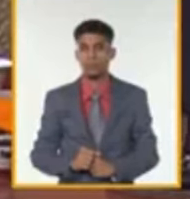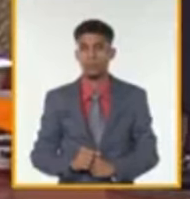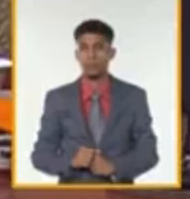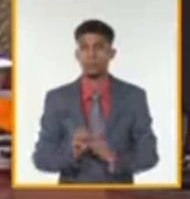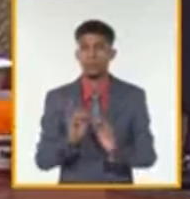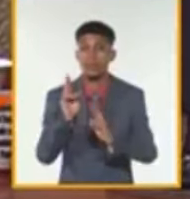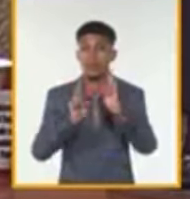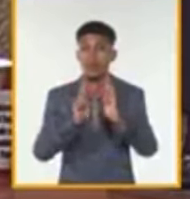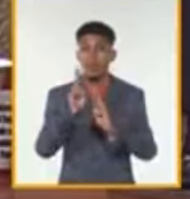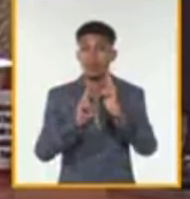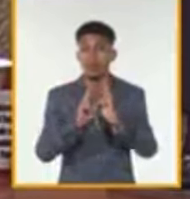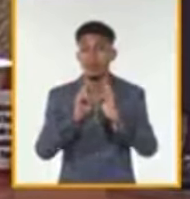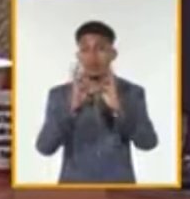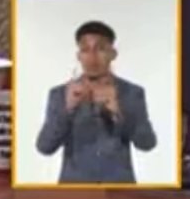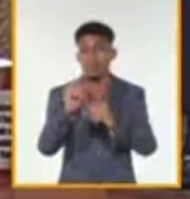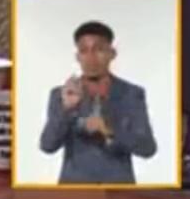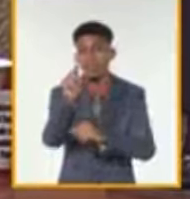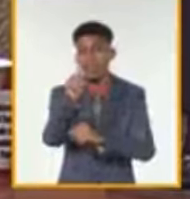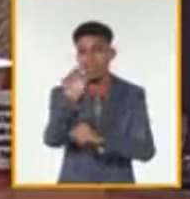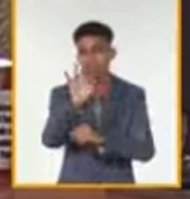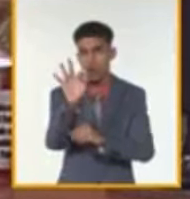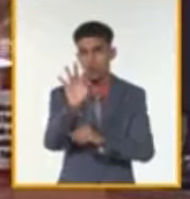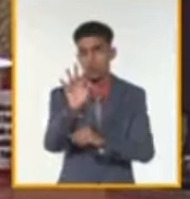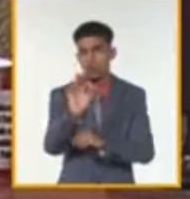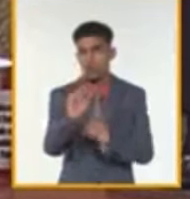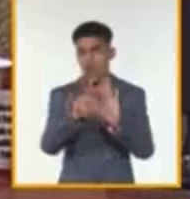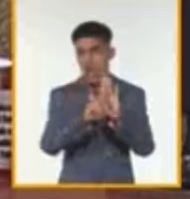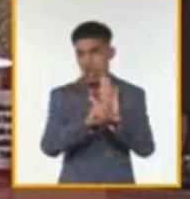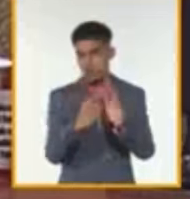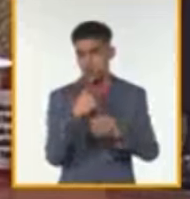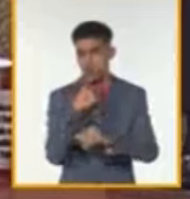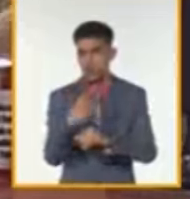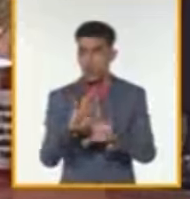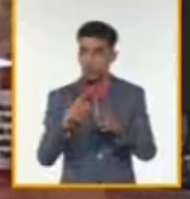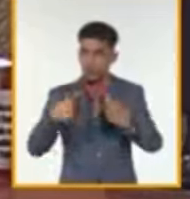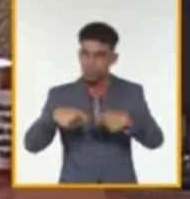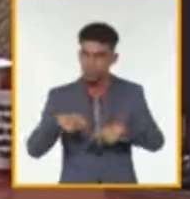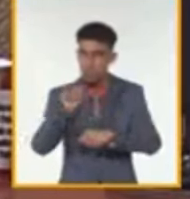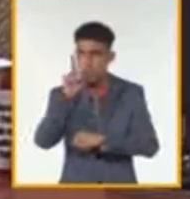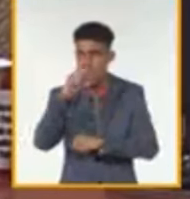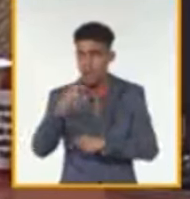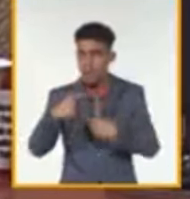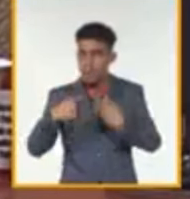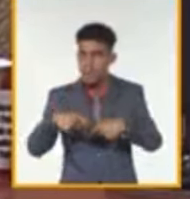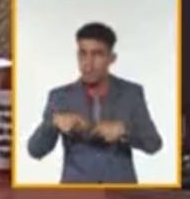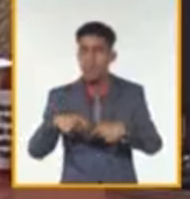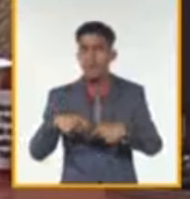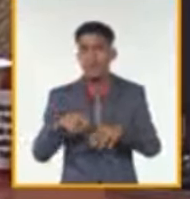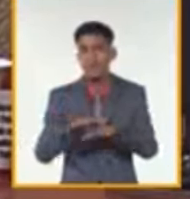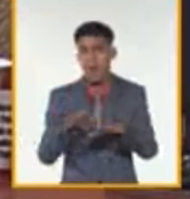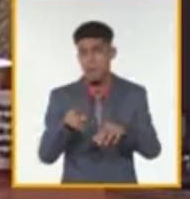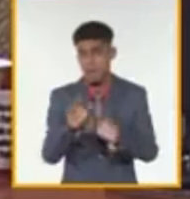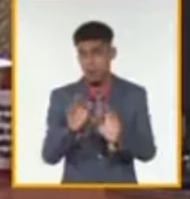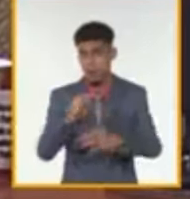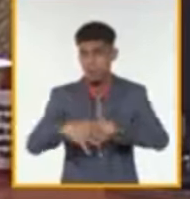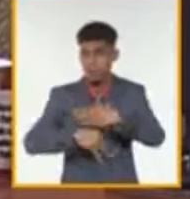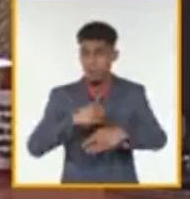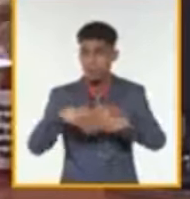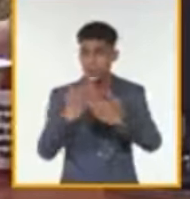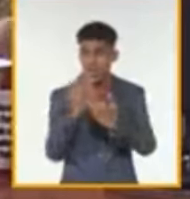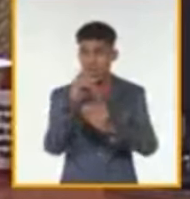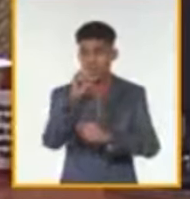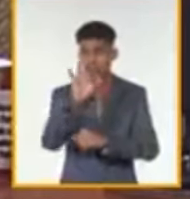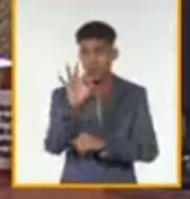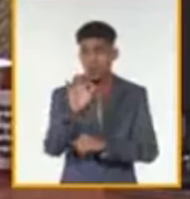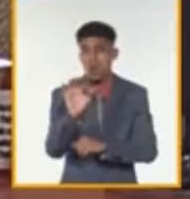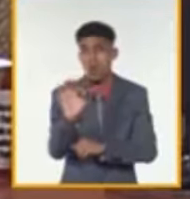asamblea en su segunda sesión ordinaria se decidió que villaclara estuviera como ya estaba explicando el próximo día 18 o